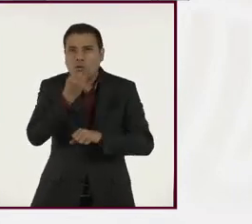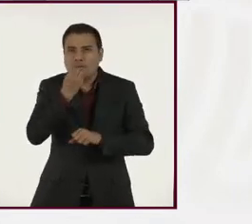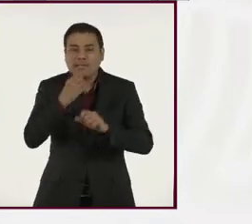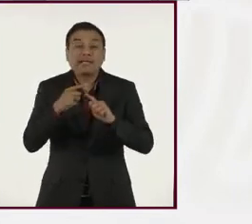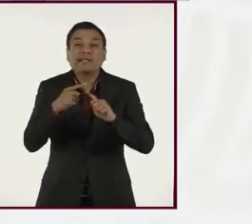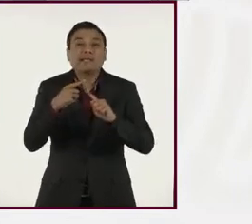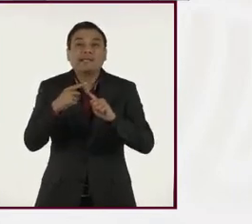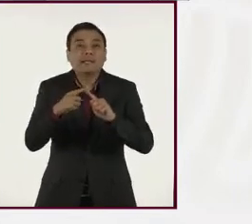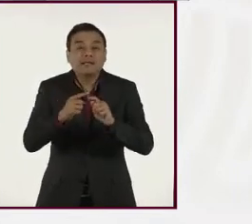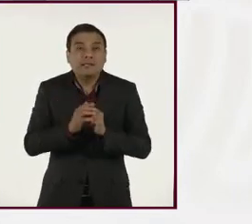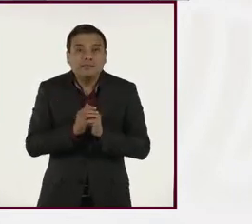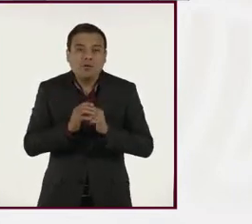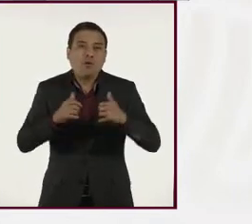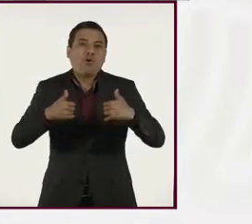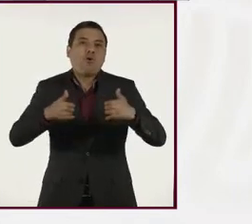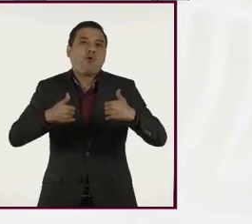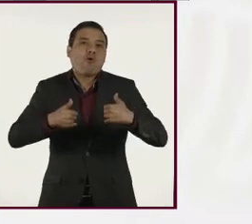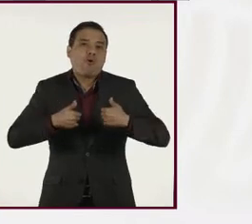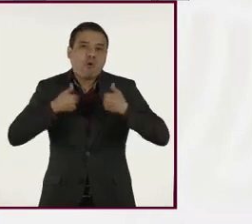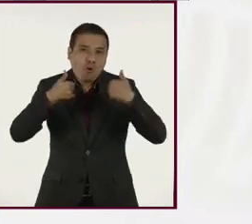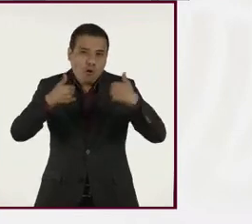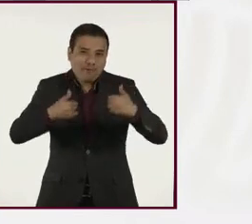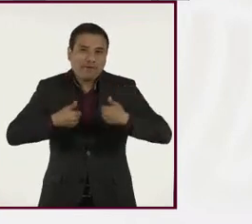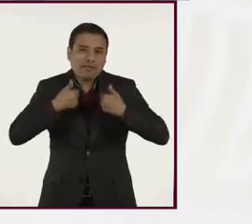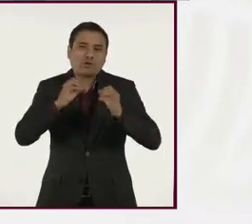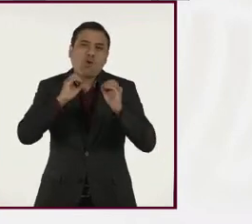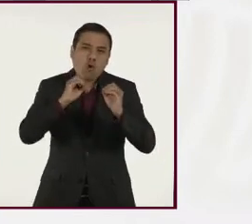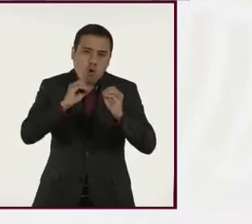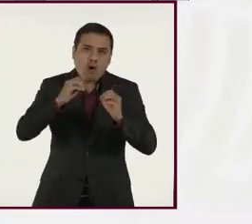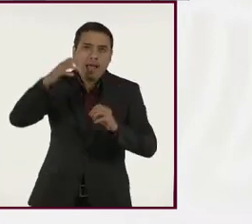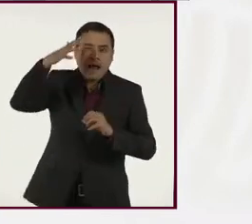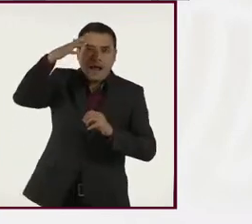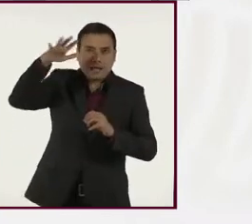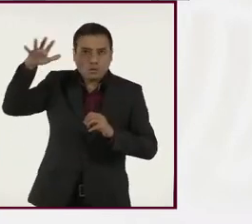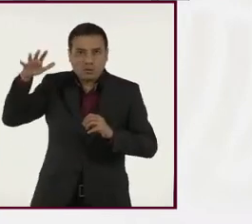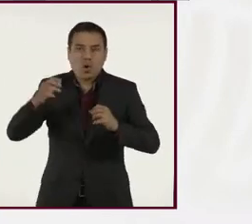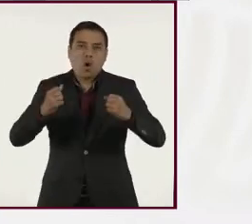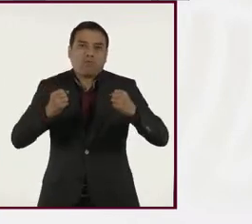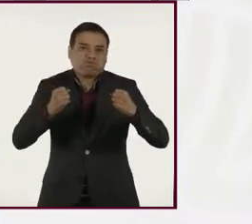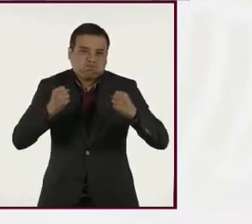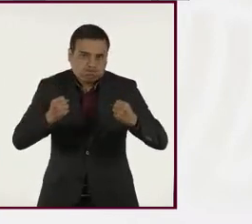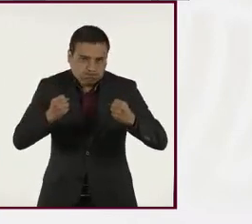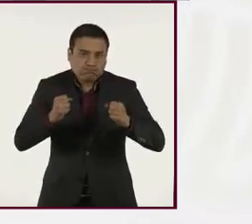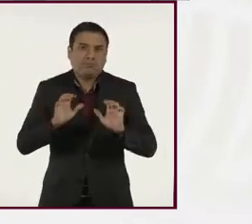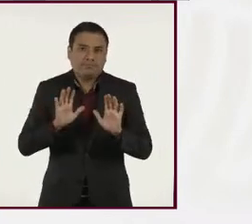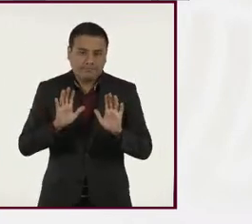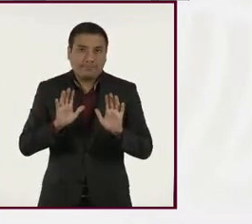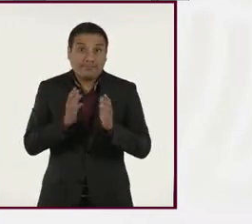eran aquellos adolescentes o jóvenes adultos que se encontraban en sobrepeso u obesidad.